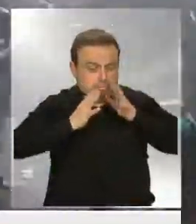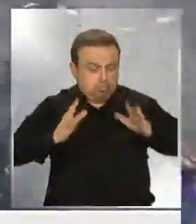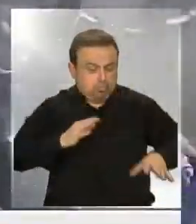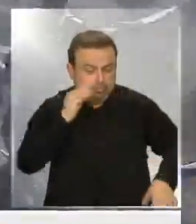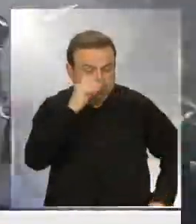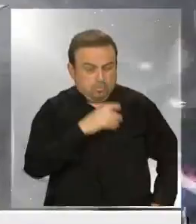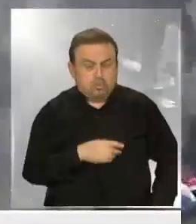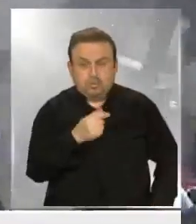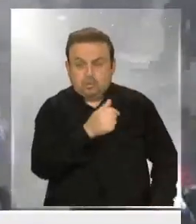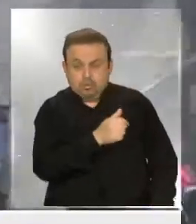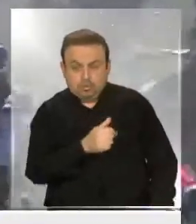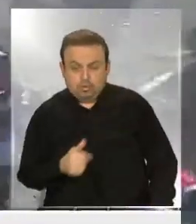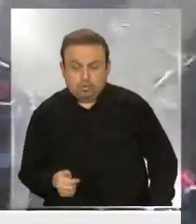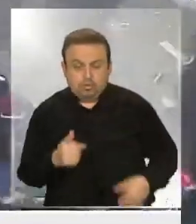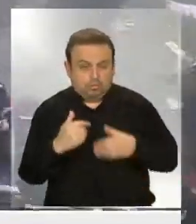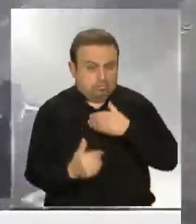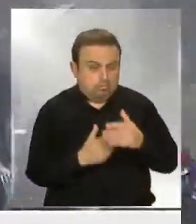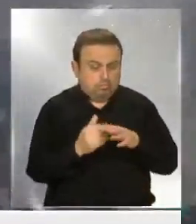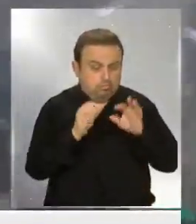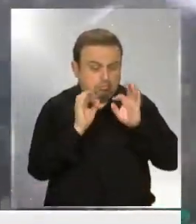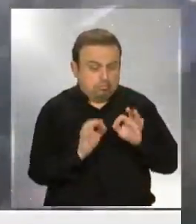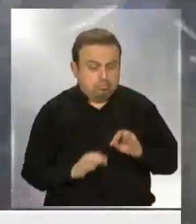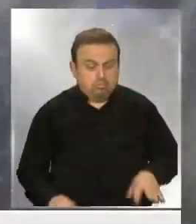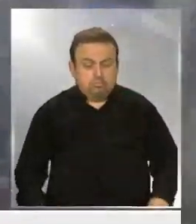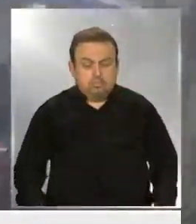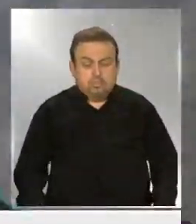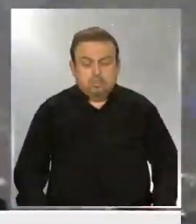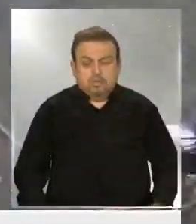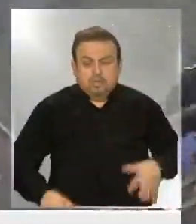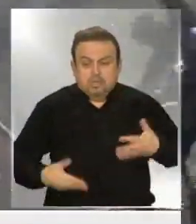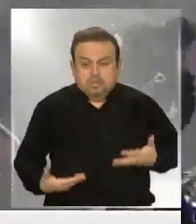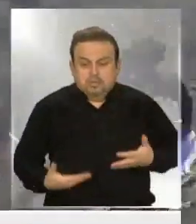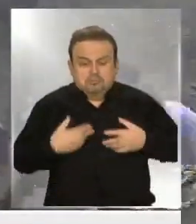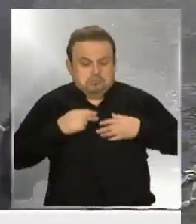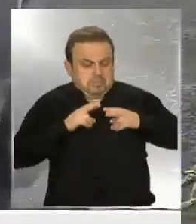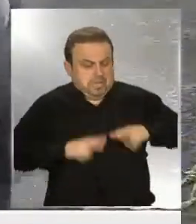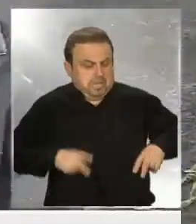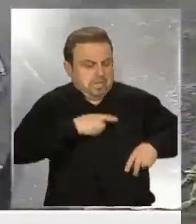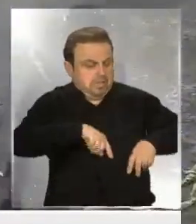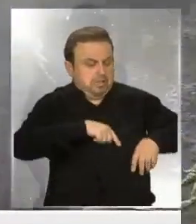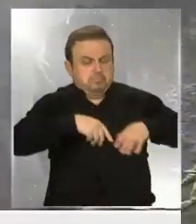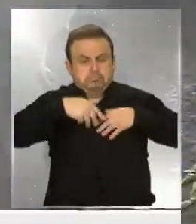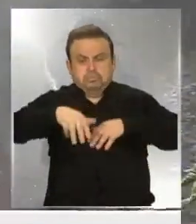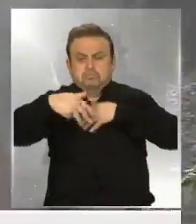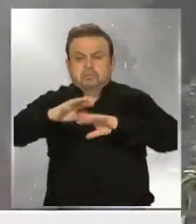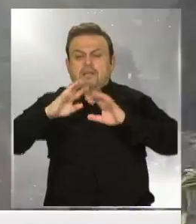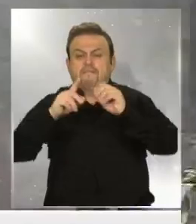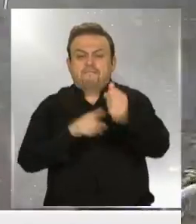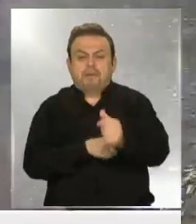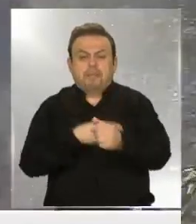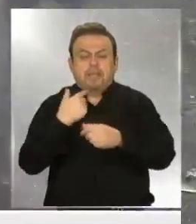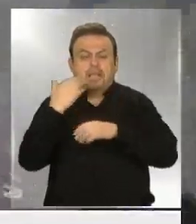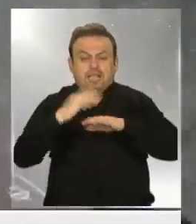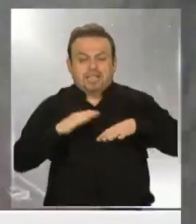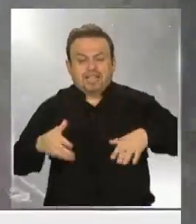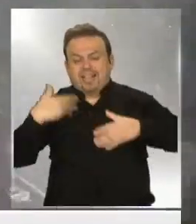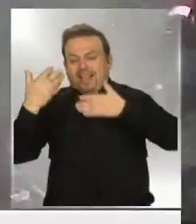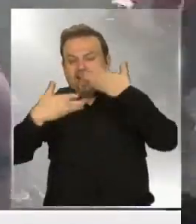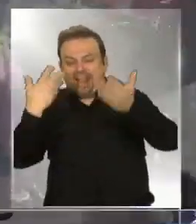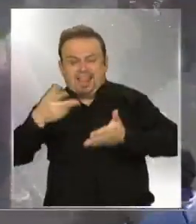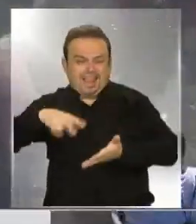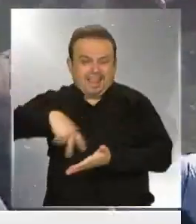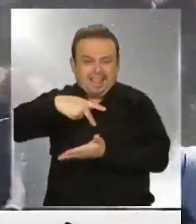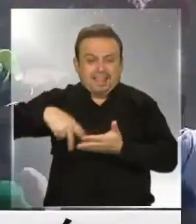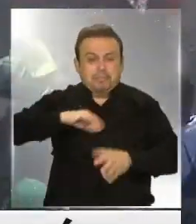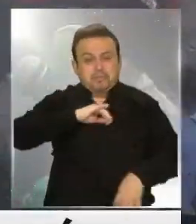compleja y que todo partió bien, con una manifestación pacífica, una manifestación con la familia, había niños, incluso cánticos, danzas,